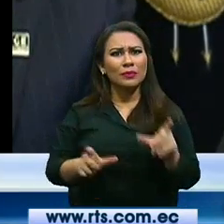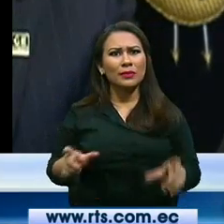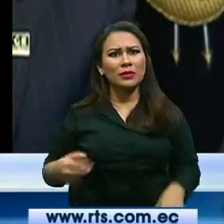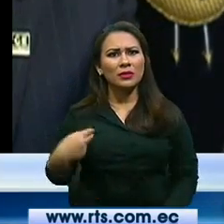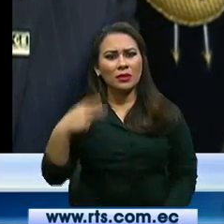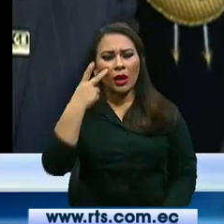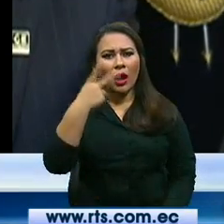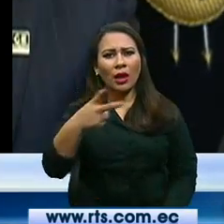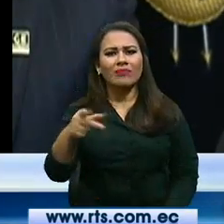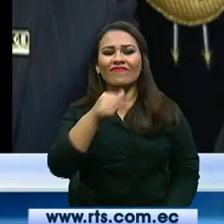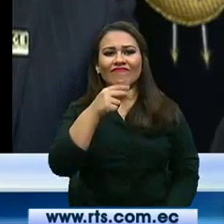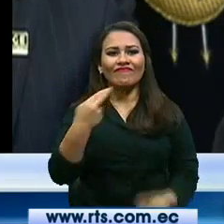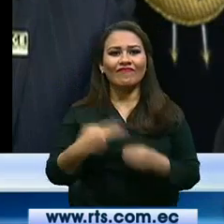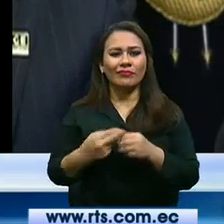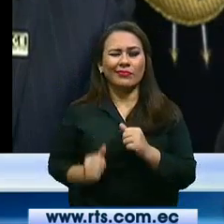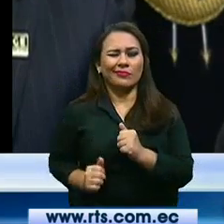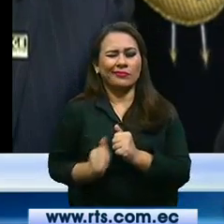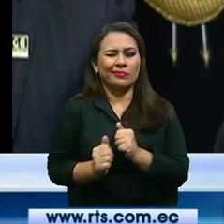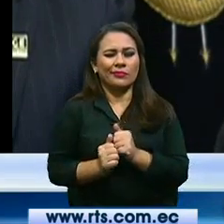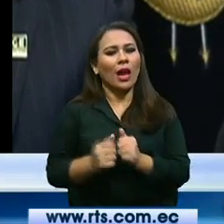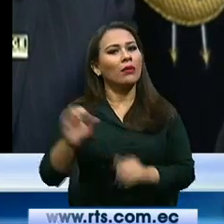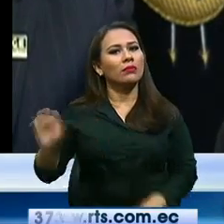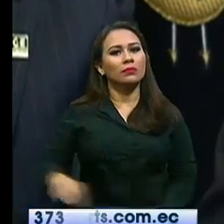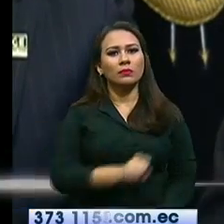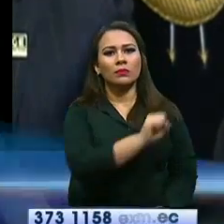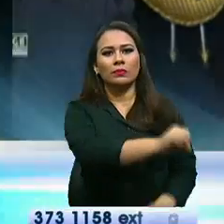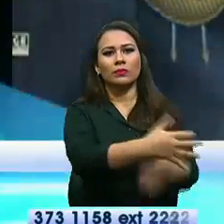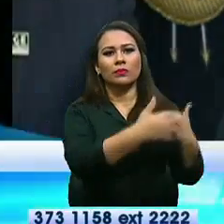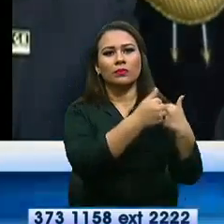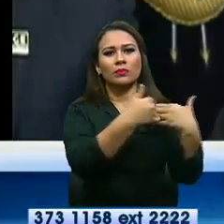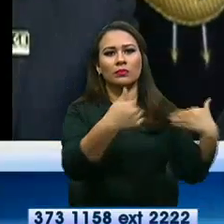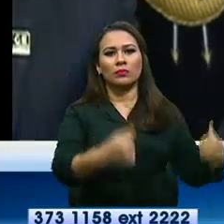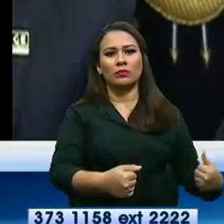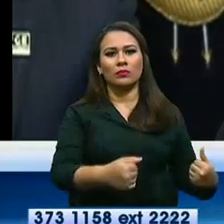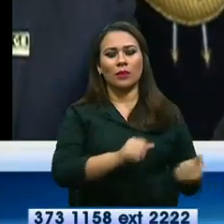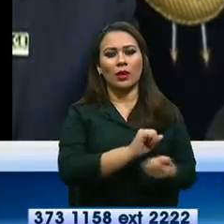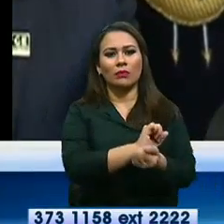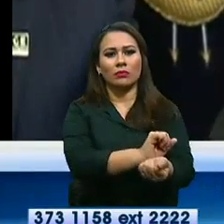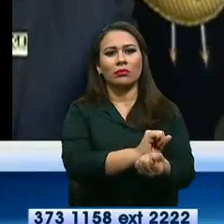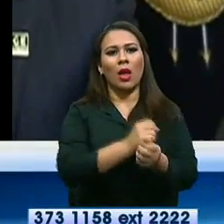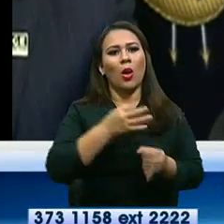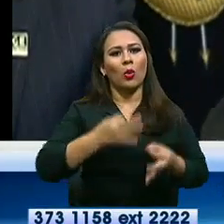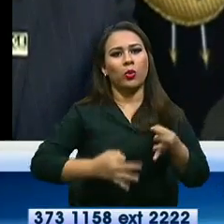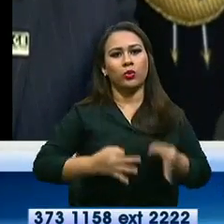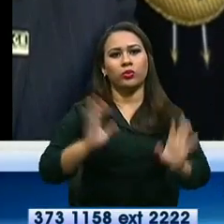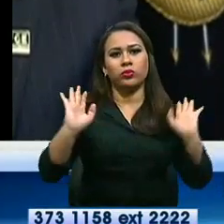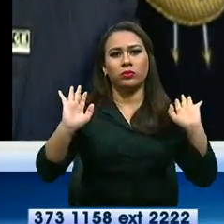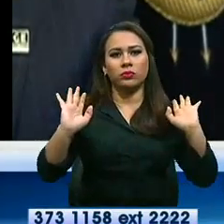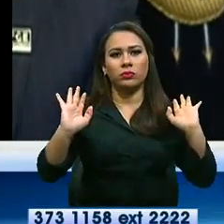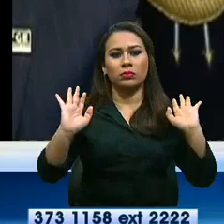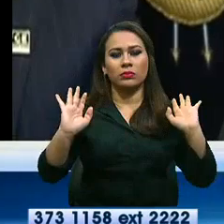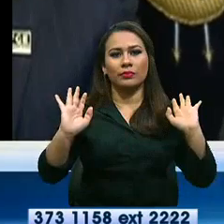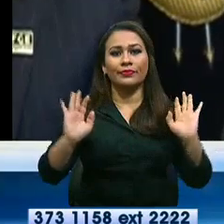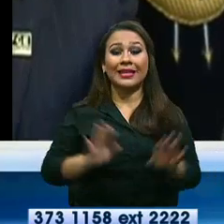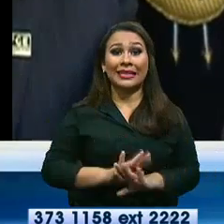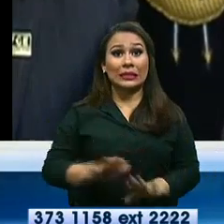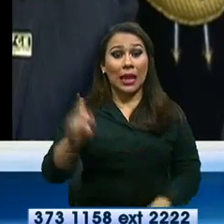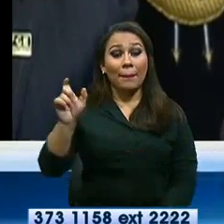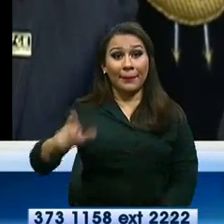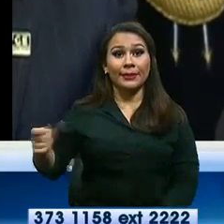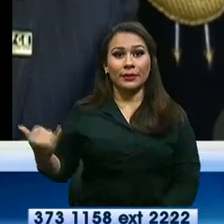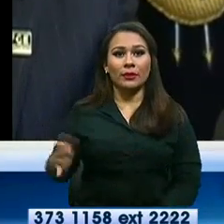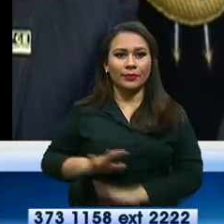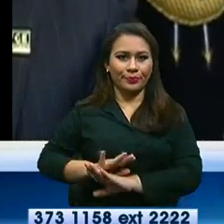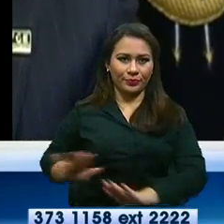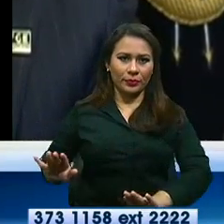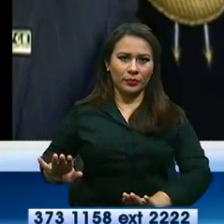sus partícipes llevados ante la justicia. Tanto de personas que ya han sido procesadas